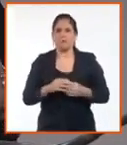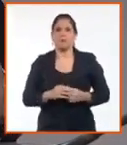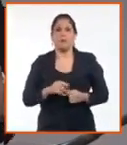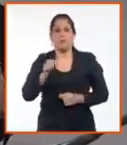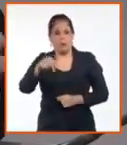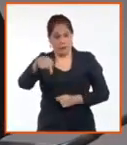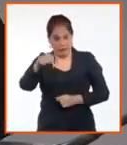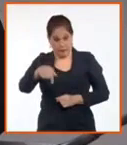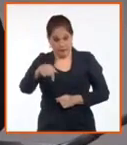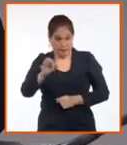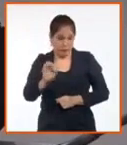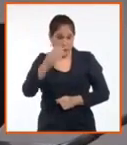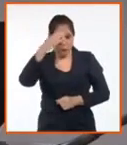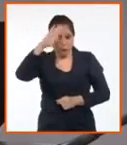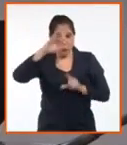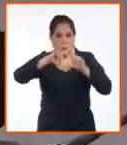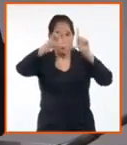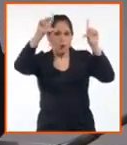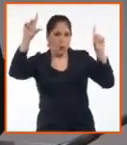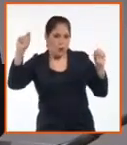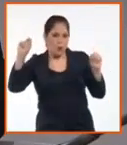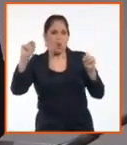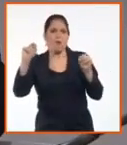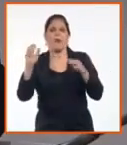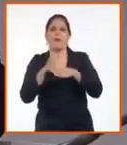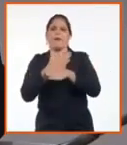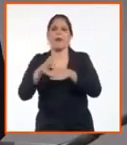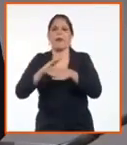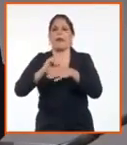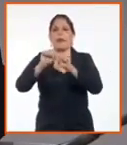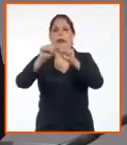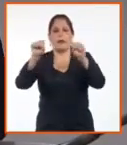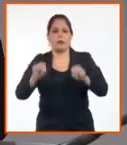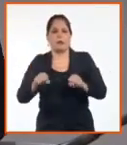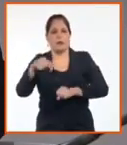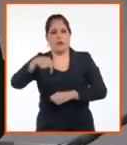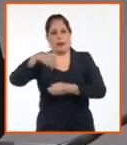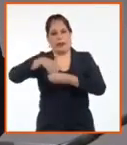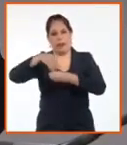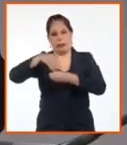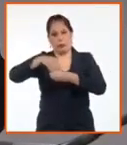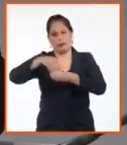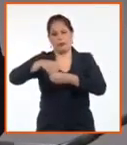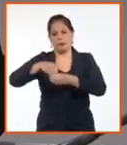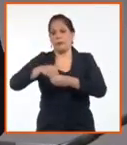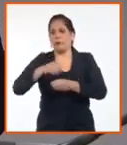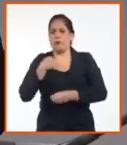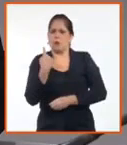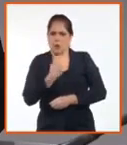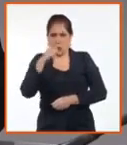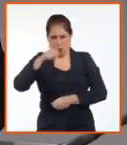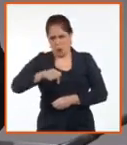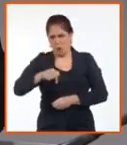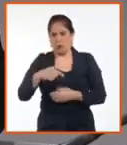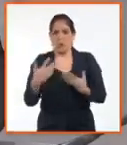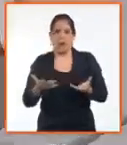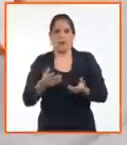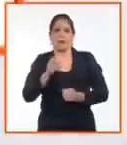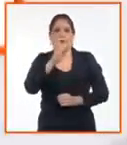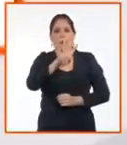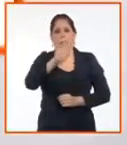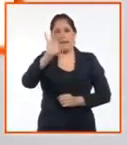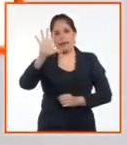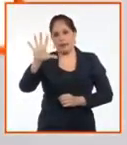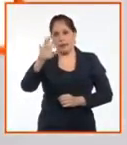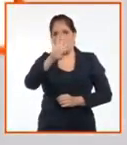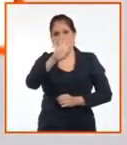existe una infraestructura el que se ha creado en nuestro país a lo largo de estos 40 años sea nosotros contamos con 45